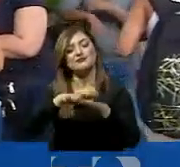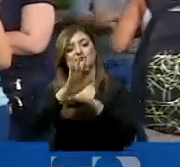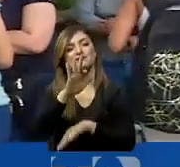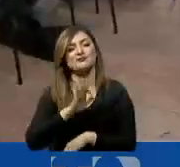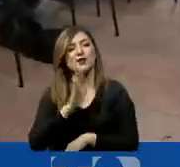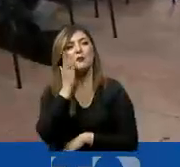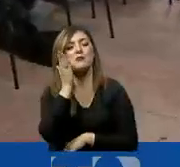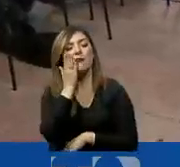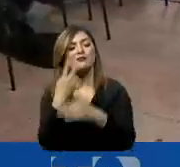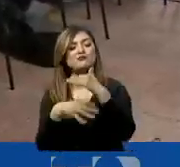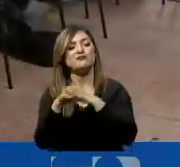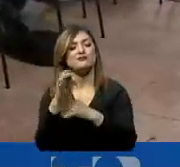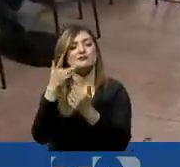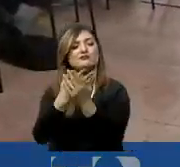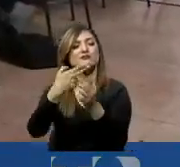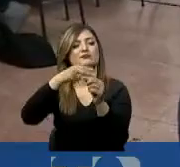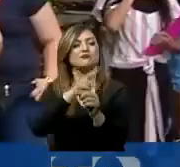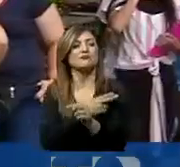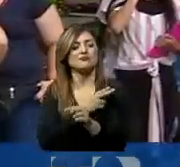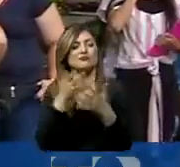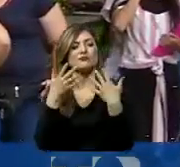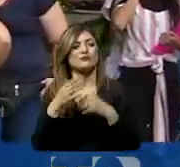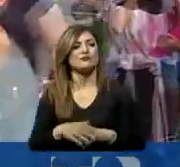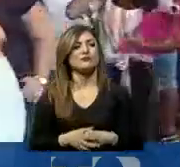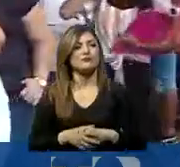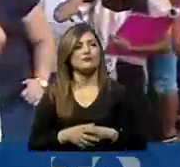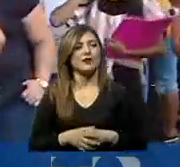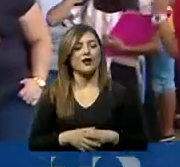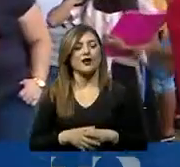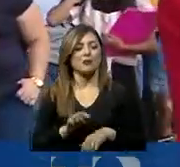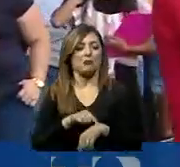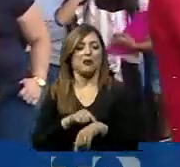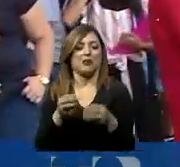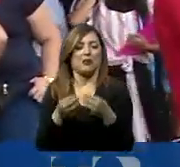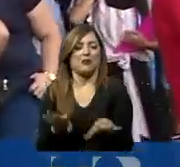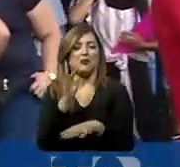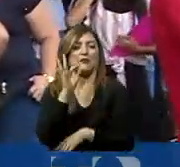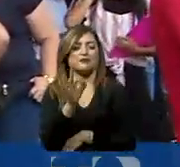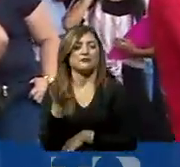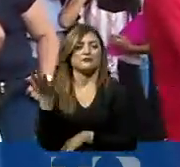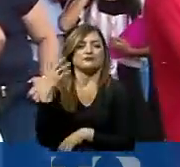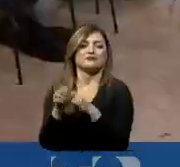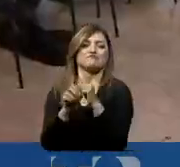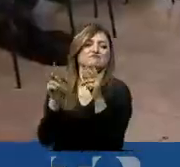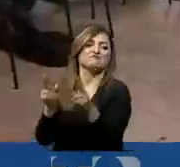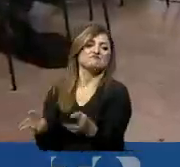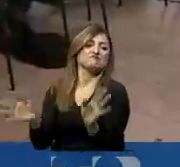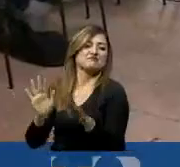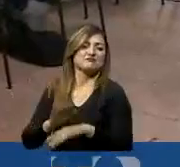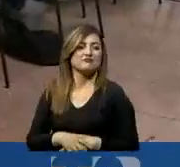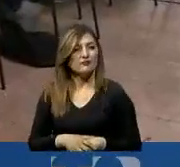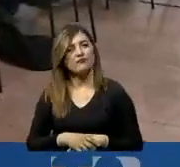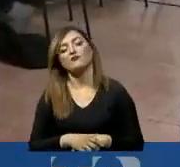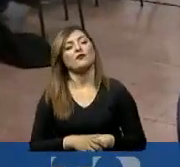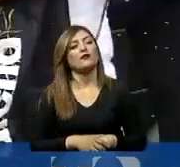técnica y madre de familia, quien acudió a la universidad estatal. Vine por gusto, para no dar la prueba, entonces tampoco. El año pasado fue lo mismo. Hasta ahí los